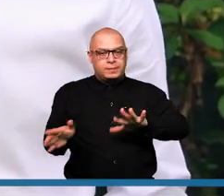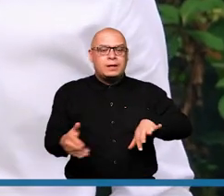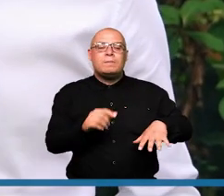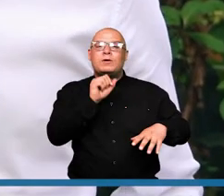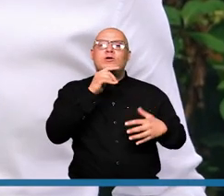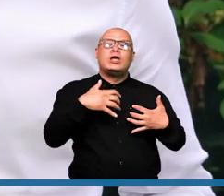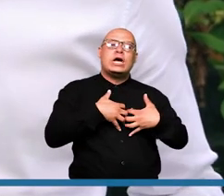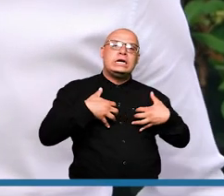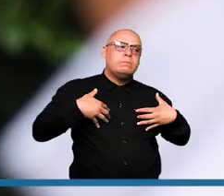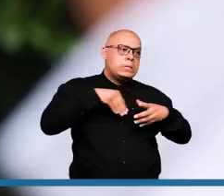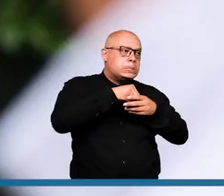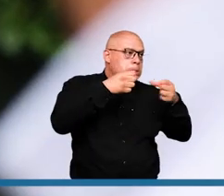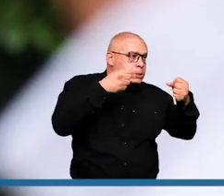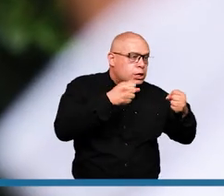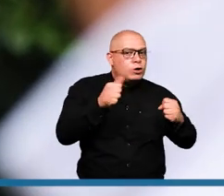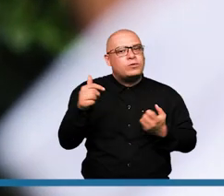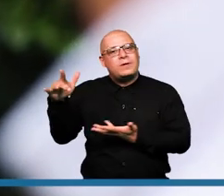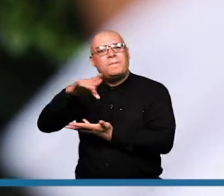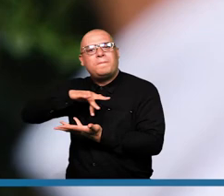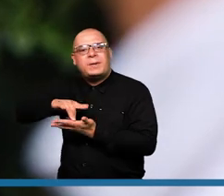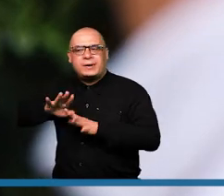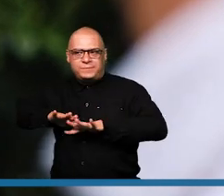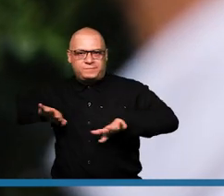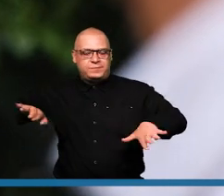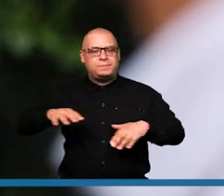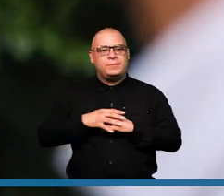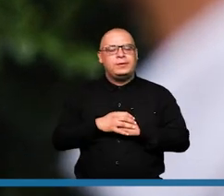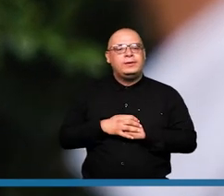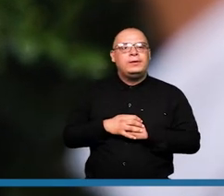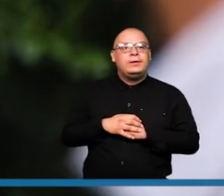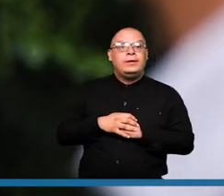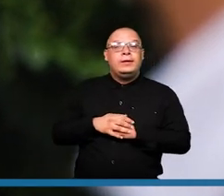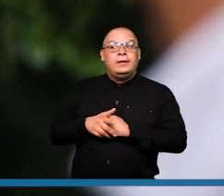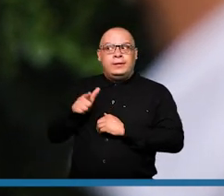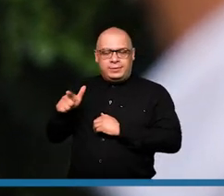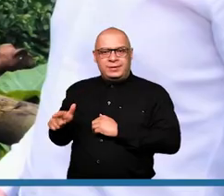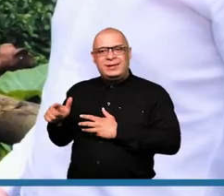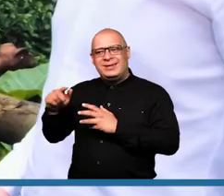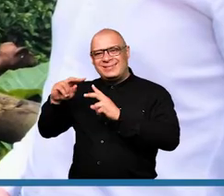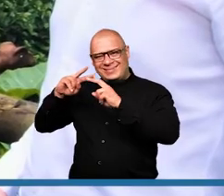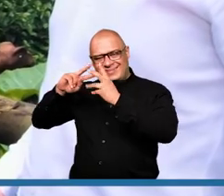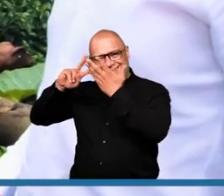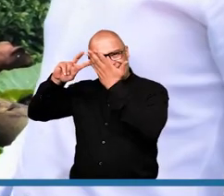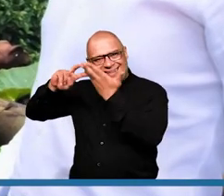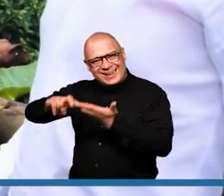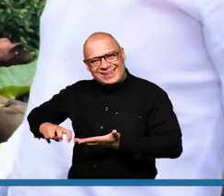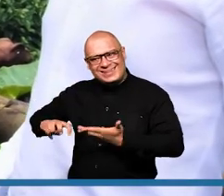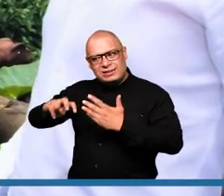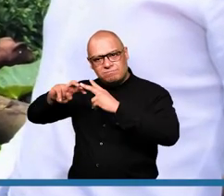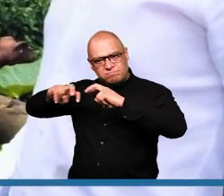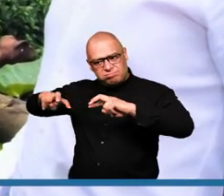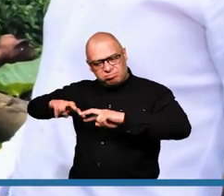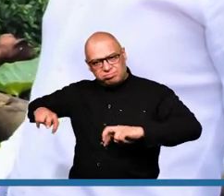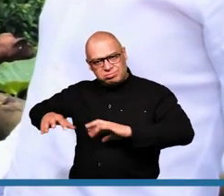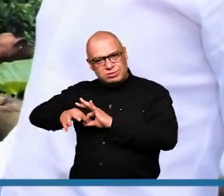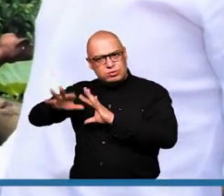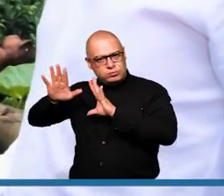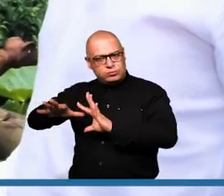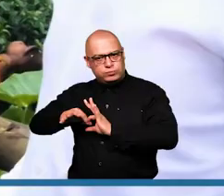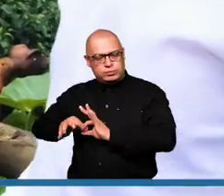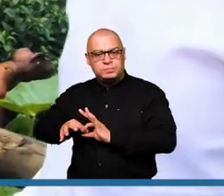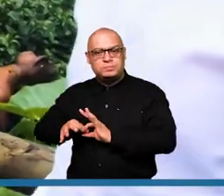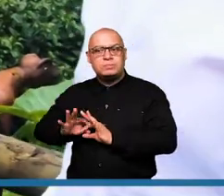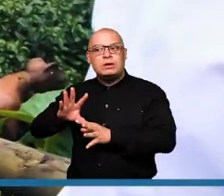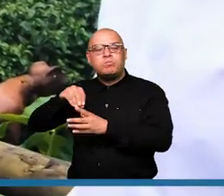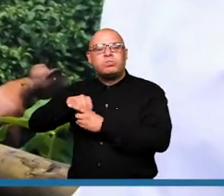y Parque de la Conservación? Decidimos ser un centro de ciencias, estamos ya en la aplicación hacia Centro de Ciencias de MinCiencias, pero es